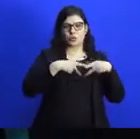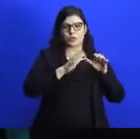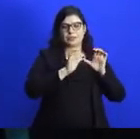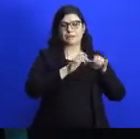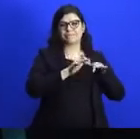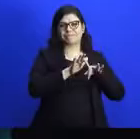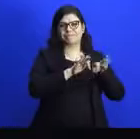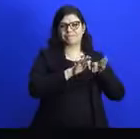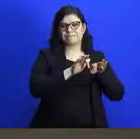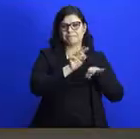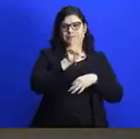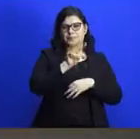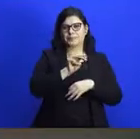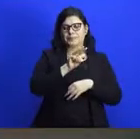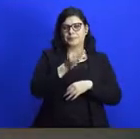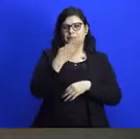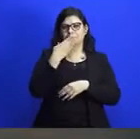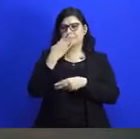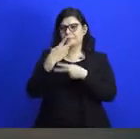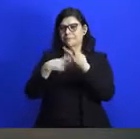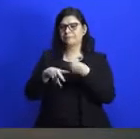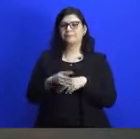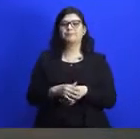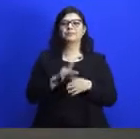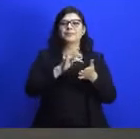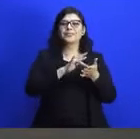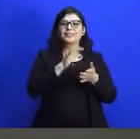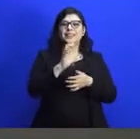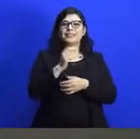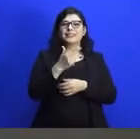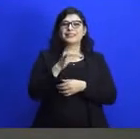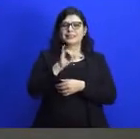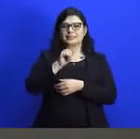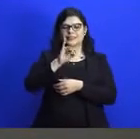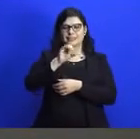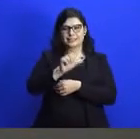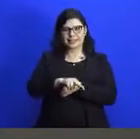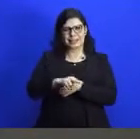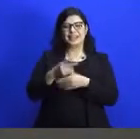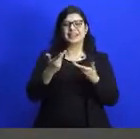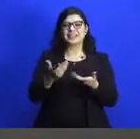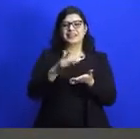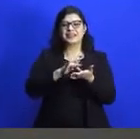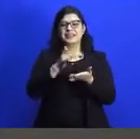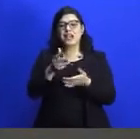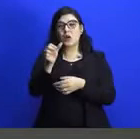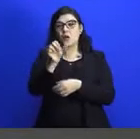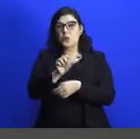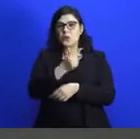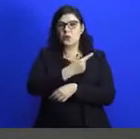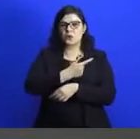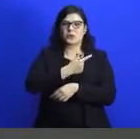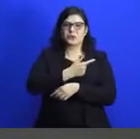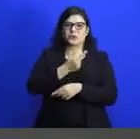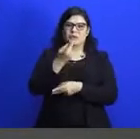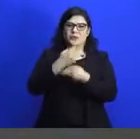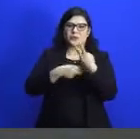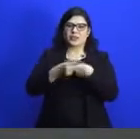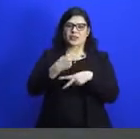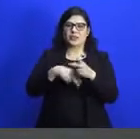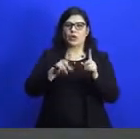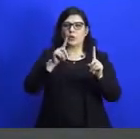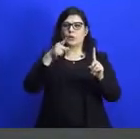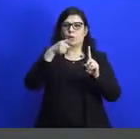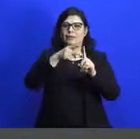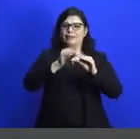Isela. Muchas gracias, gracias Cristian. Es un gusto estar con ustedes el día de hoy. Y nuestra ambición